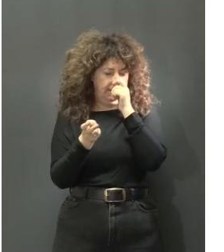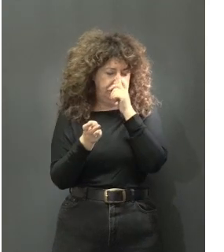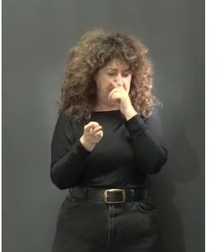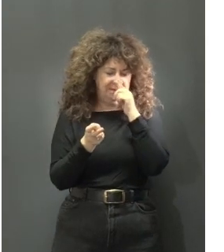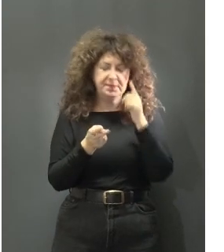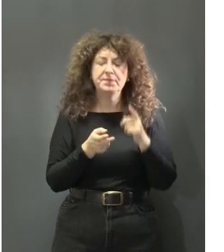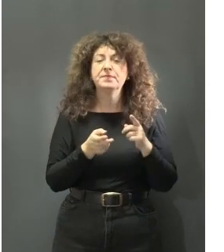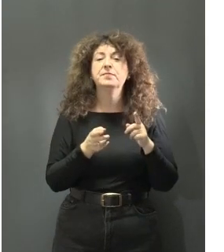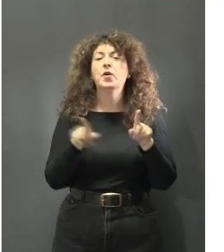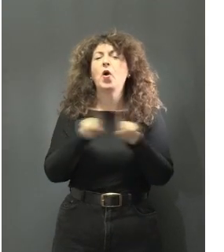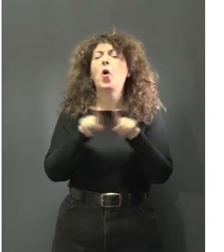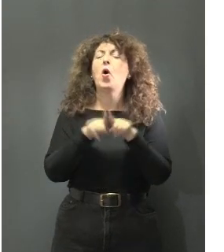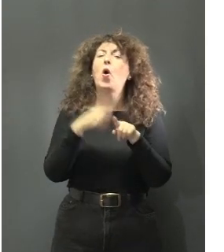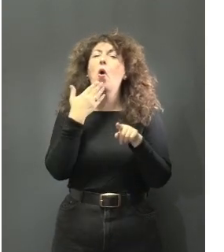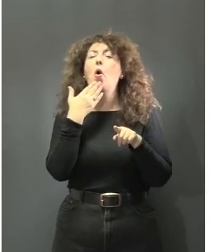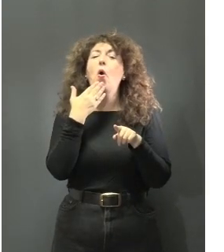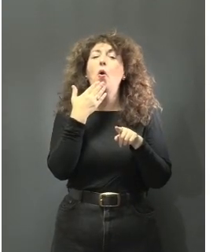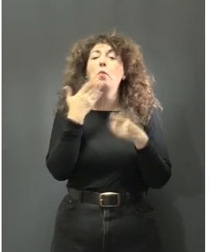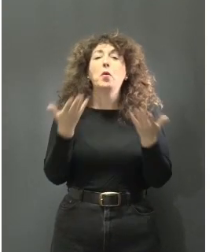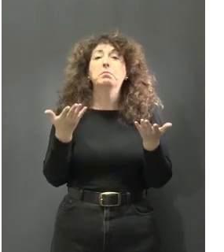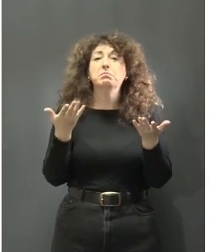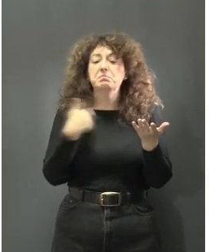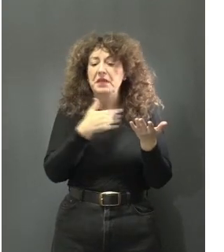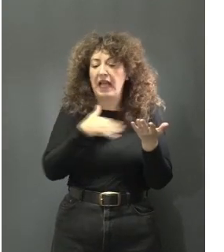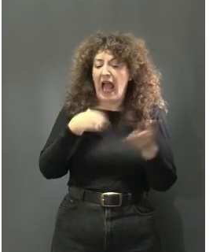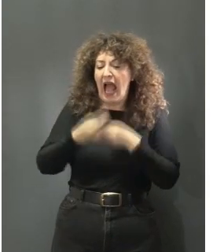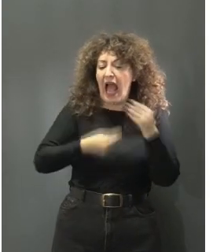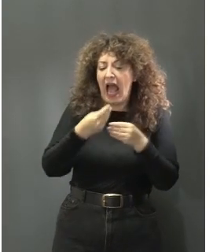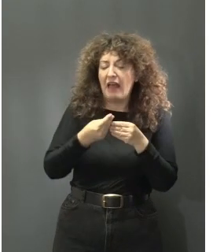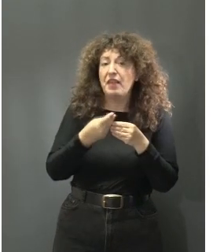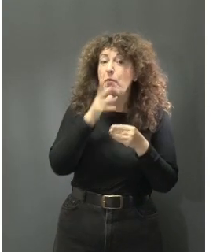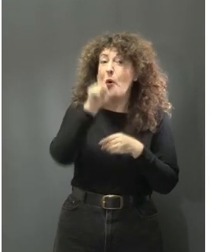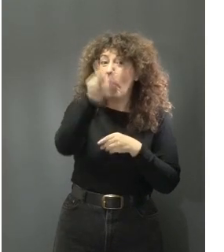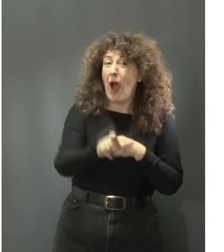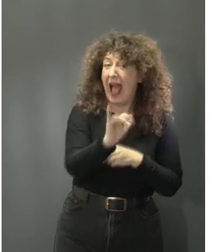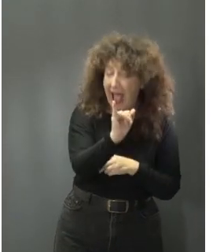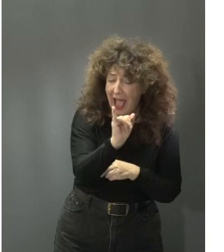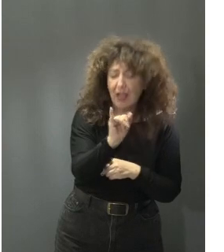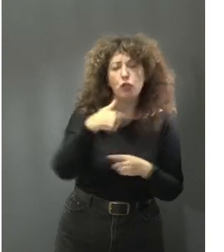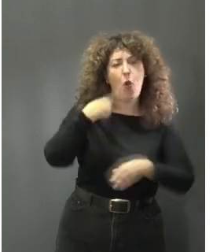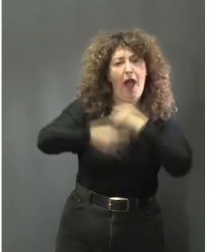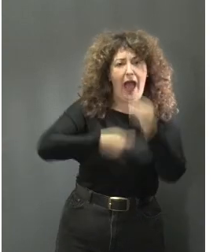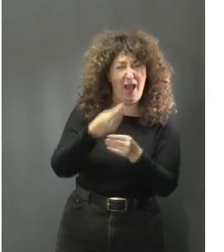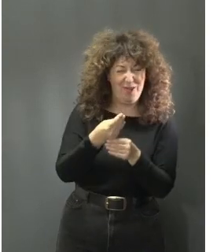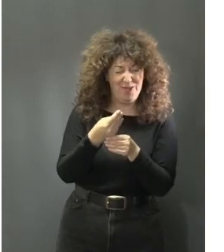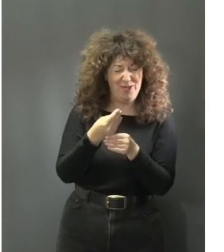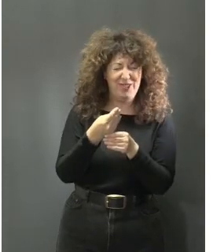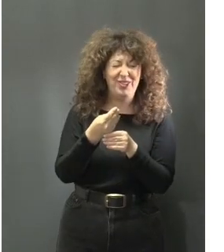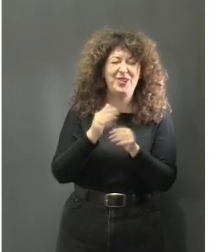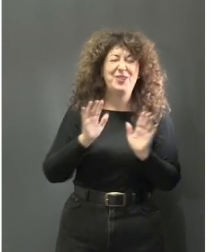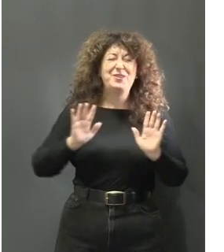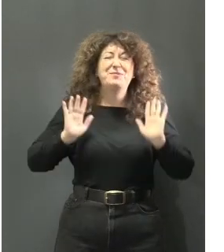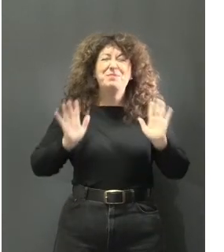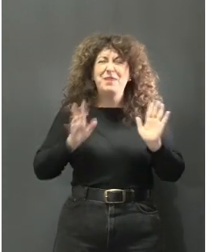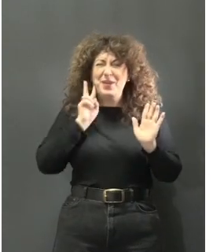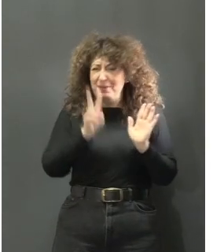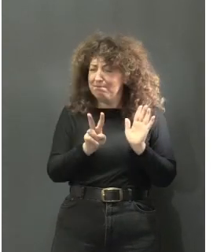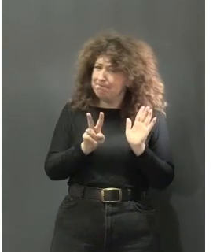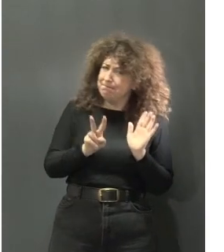como una tendencia a hacer algo en presencia de algo. Es muy difícil,